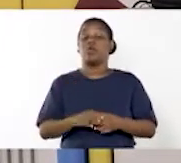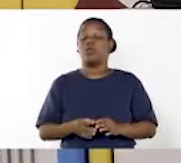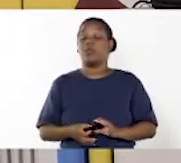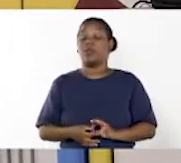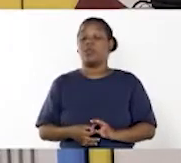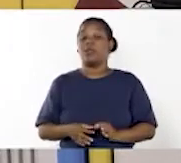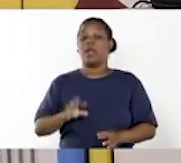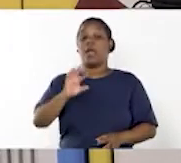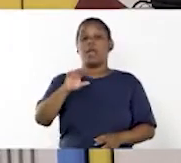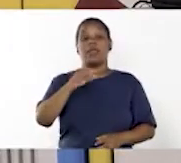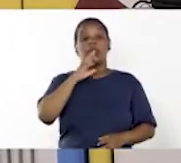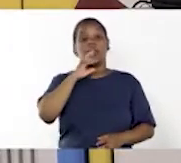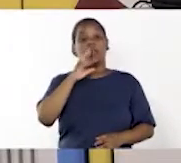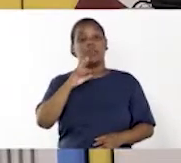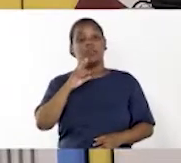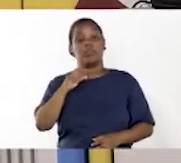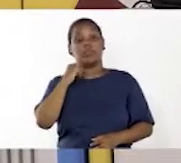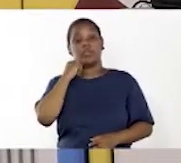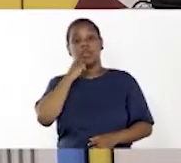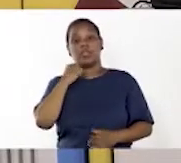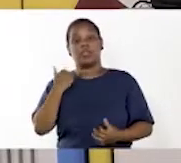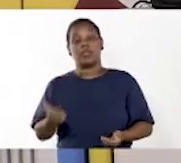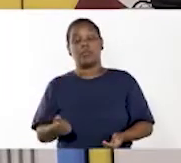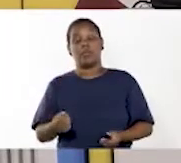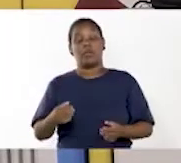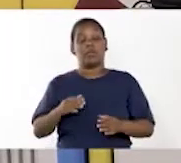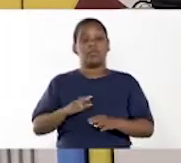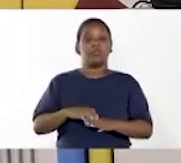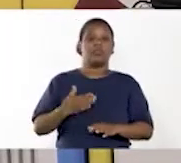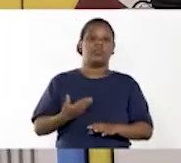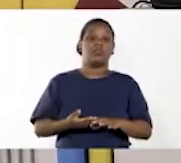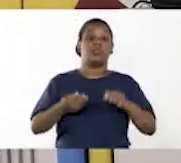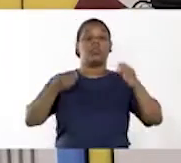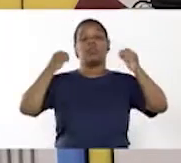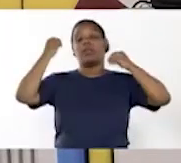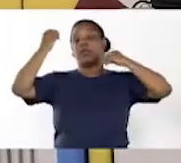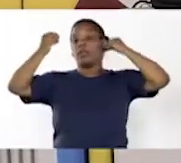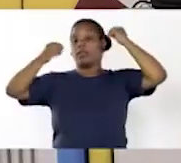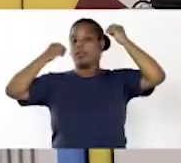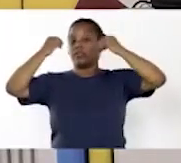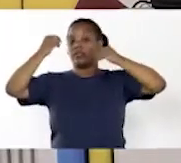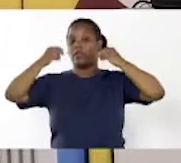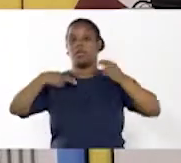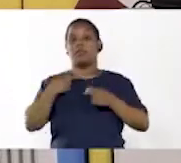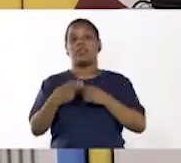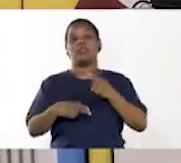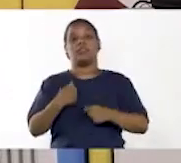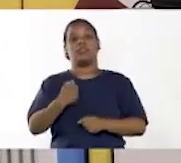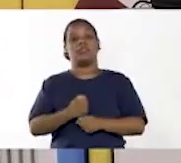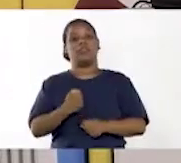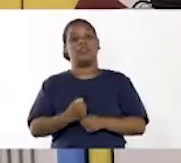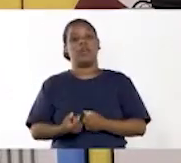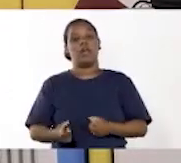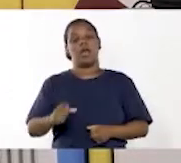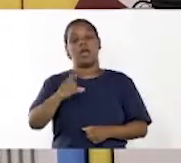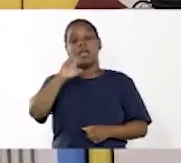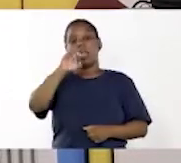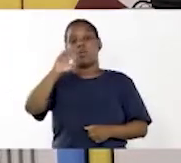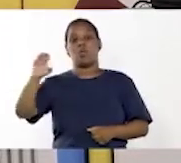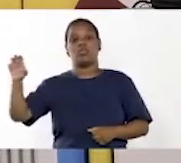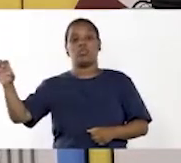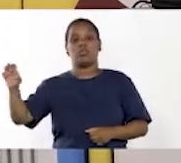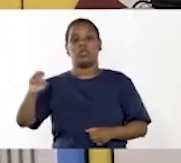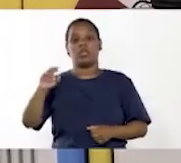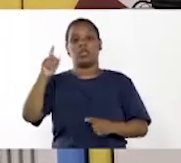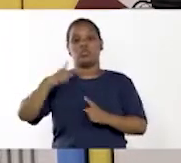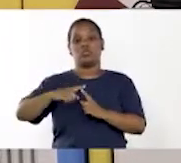responder, además, después de analizarle y hacer el trabajo de una de ellas, que puede ser la ecuatorial, que puede ser la tropical, que